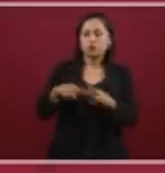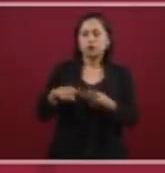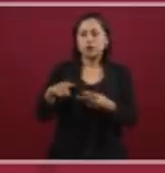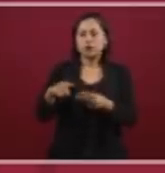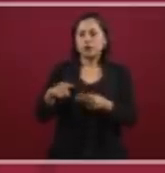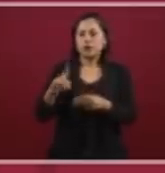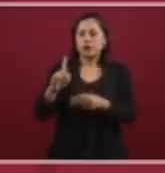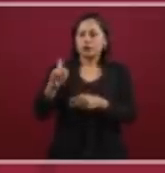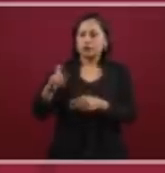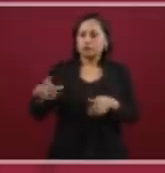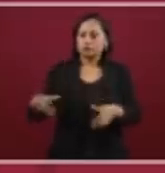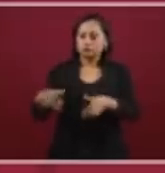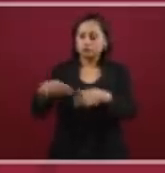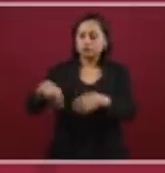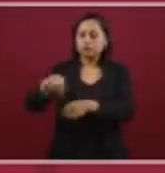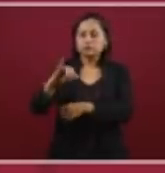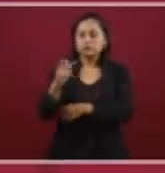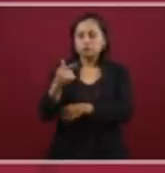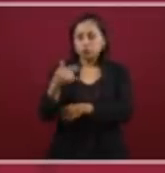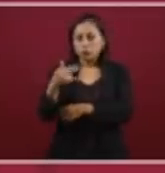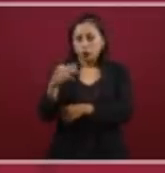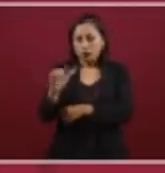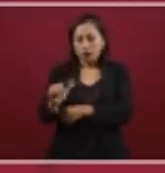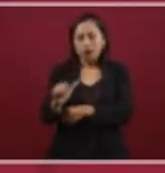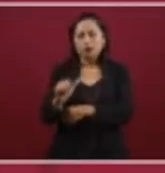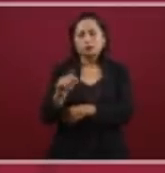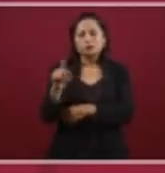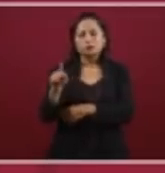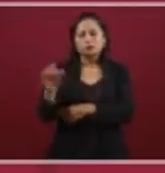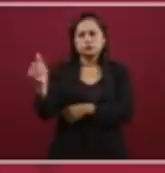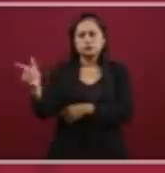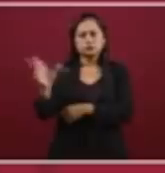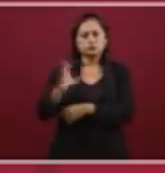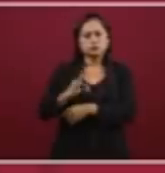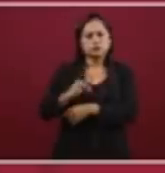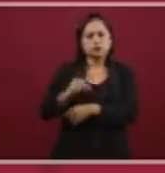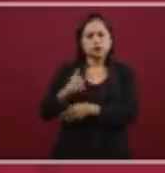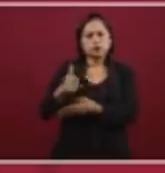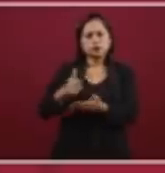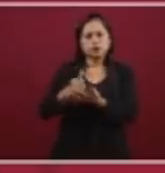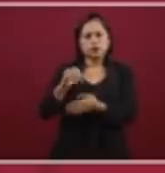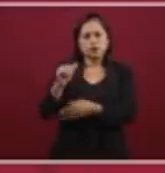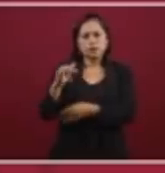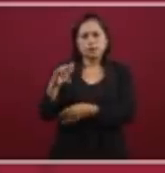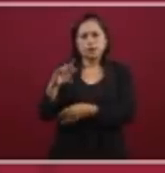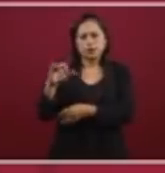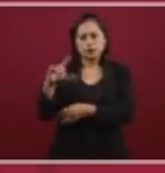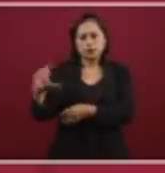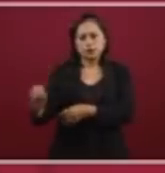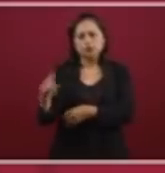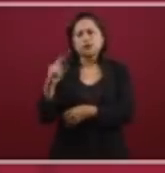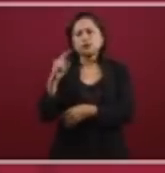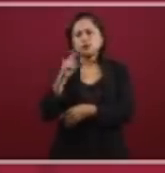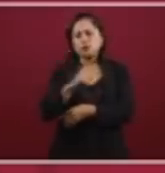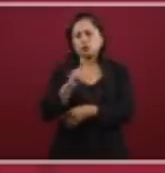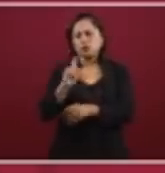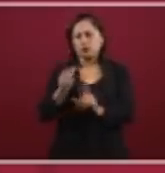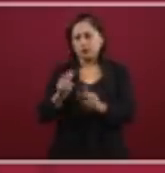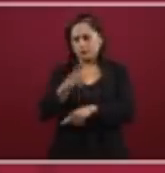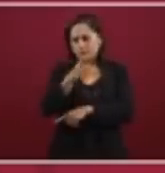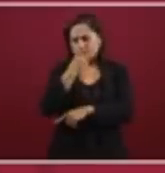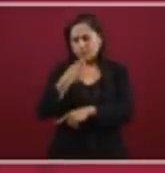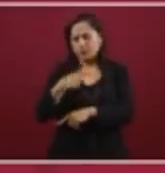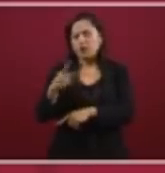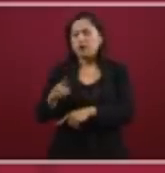información que nos proporcionaron desde la ciudad de amarillo en el estado de texas hemos revisado junto con la fiscalía general y el